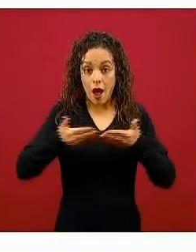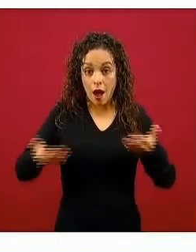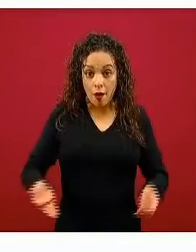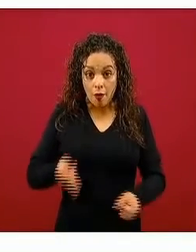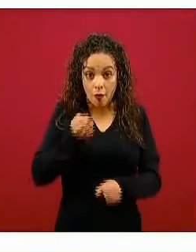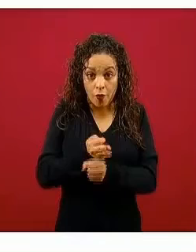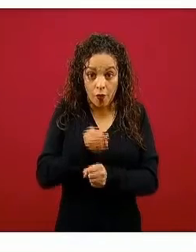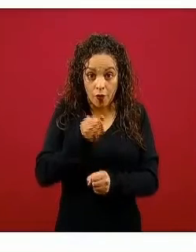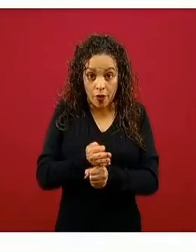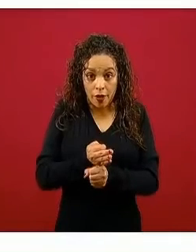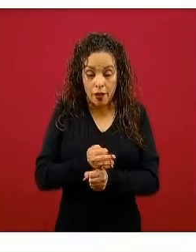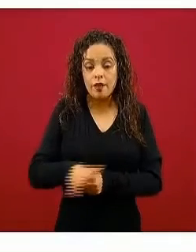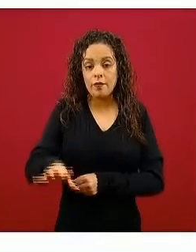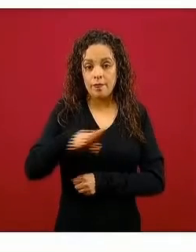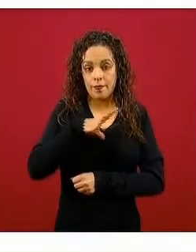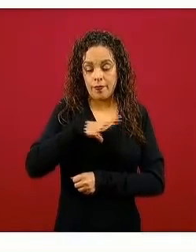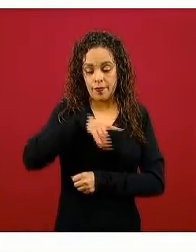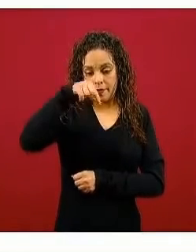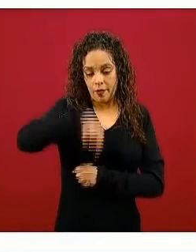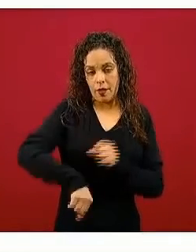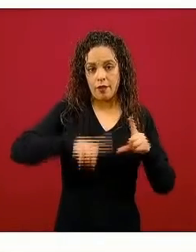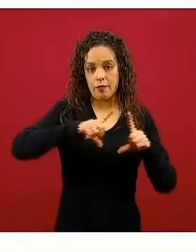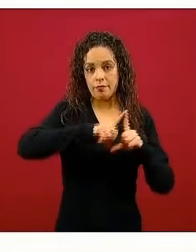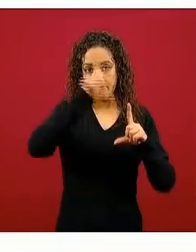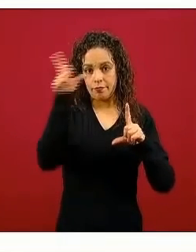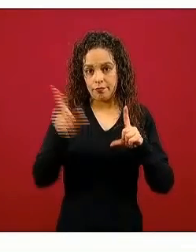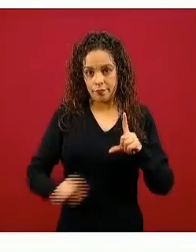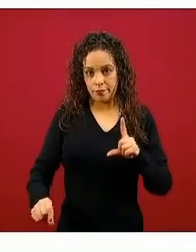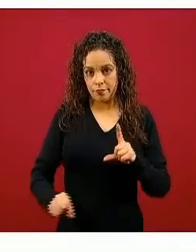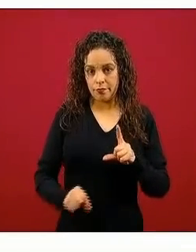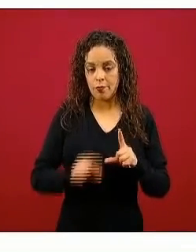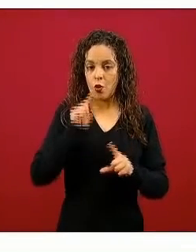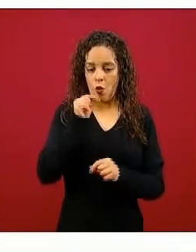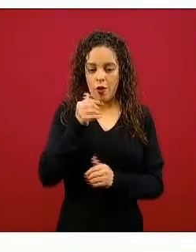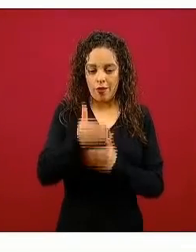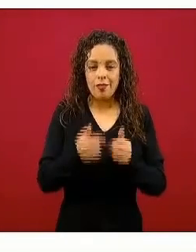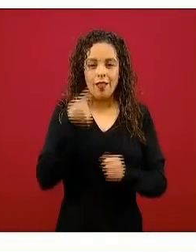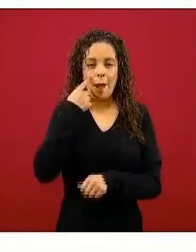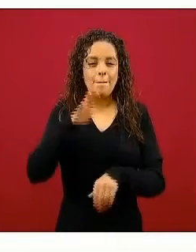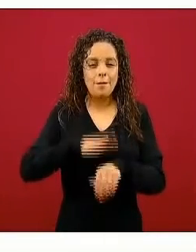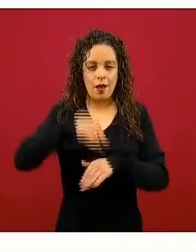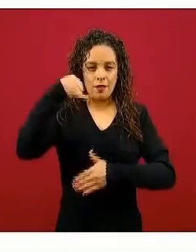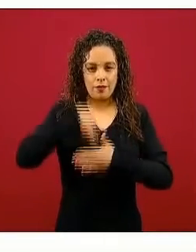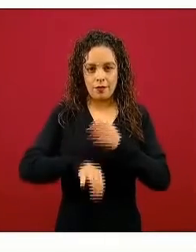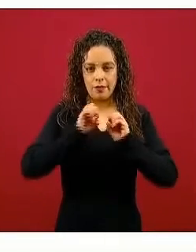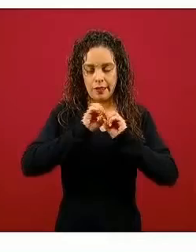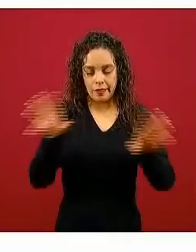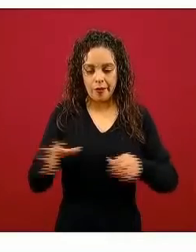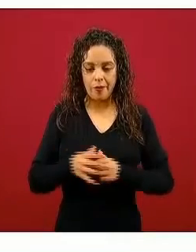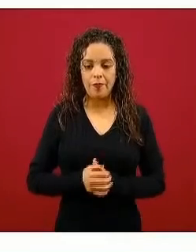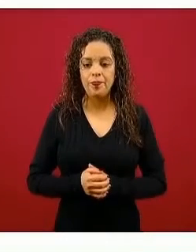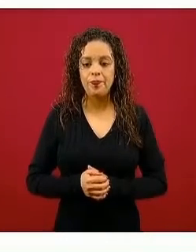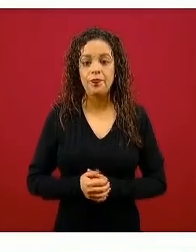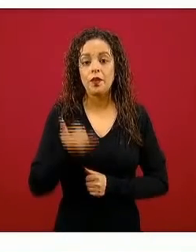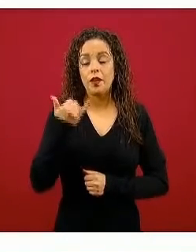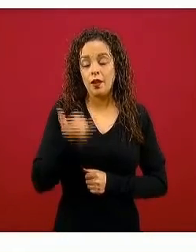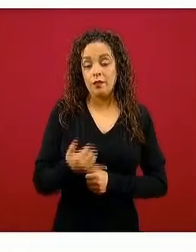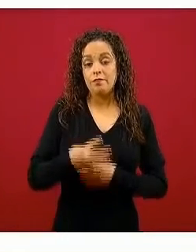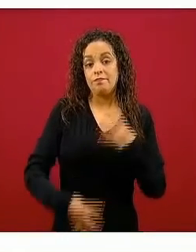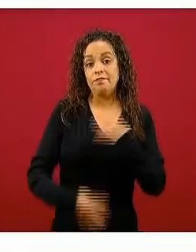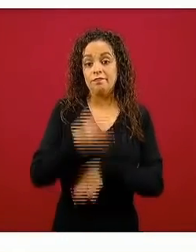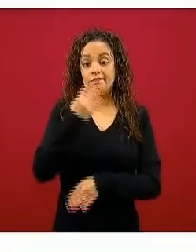en el territorio mexicano. Ahorita los vamos a ver más a fondo. Y bueno, el día de hoy también se actualiza el número de defunciones,